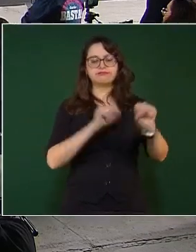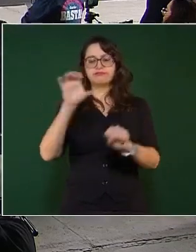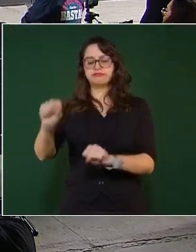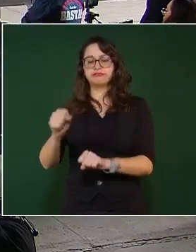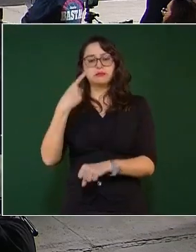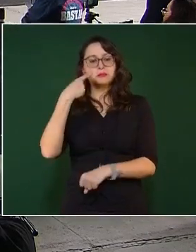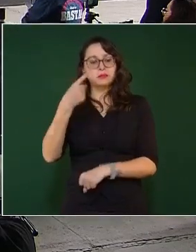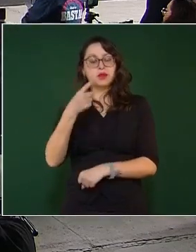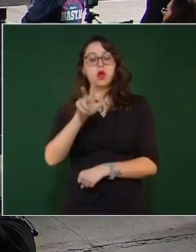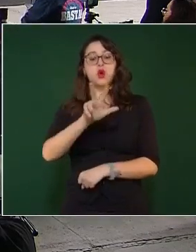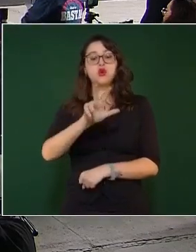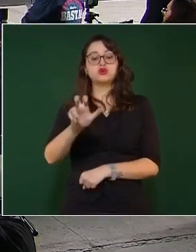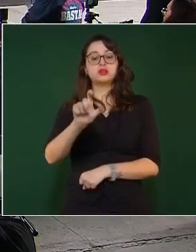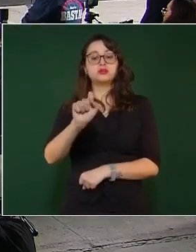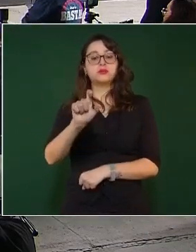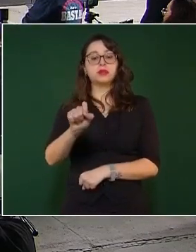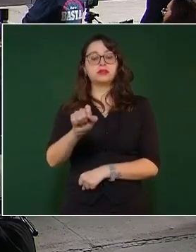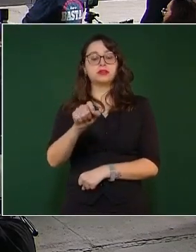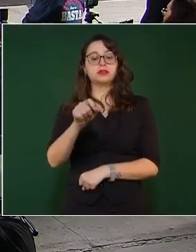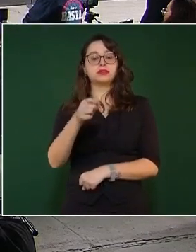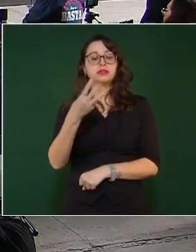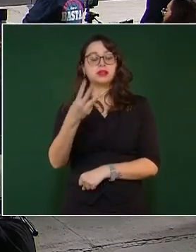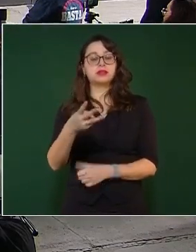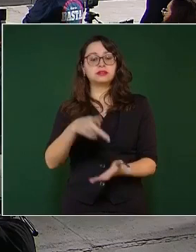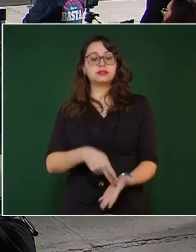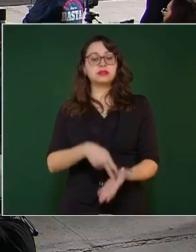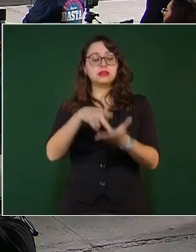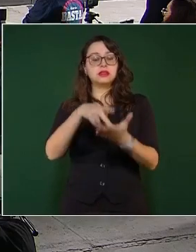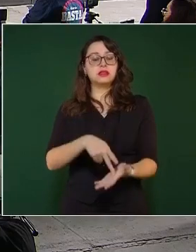823 kilogramos de cocaína,